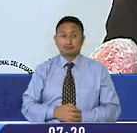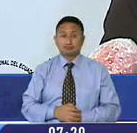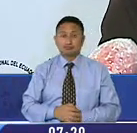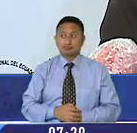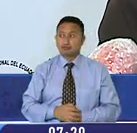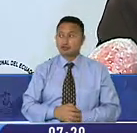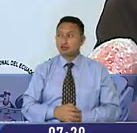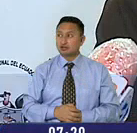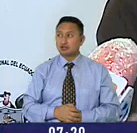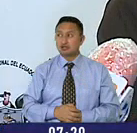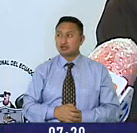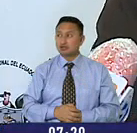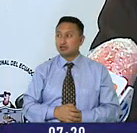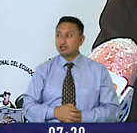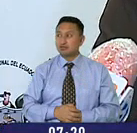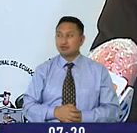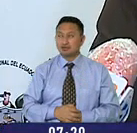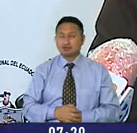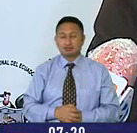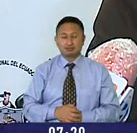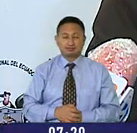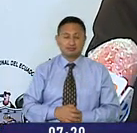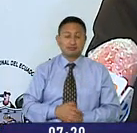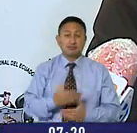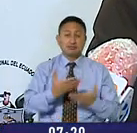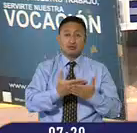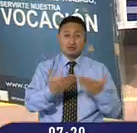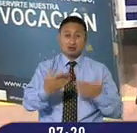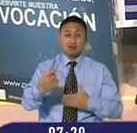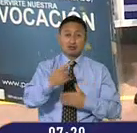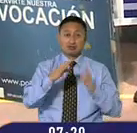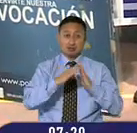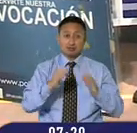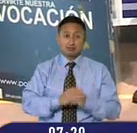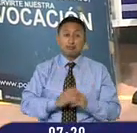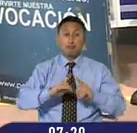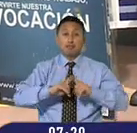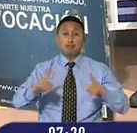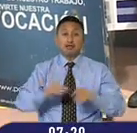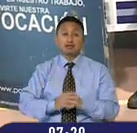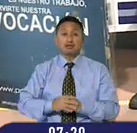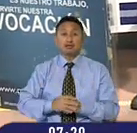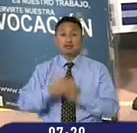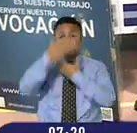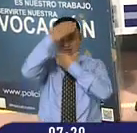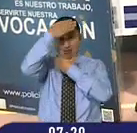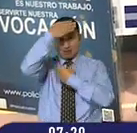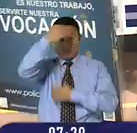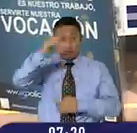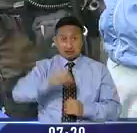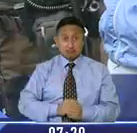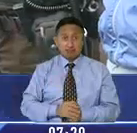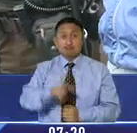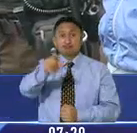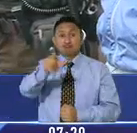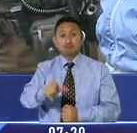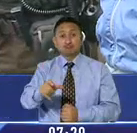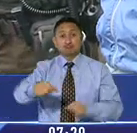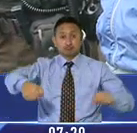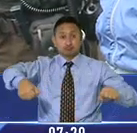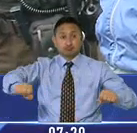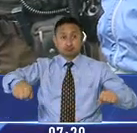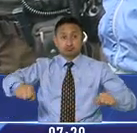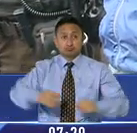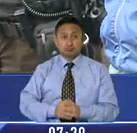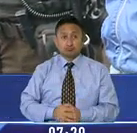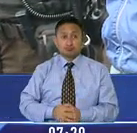estos objetos habían sido sustraídos de esta vivienda. Mientras en el sector de la Marín, la acción oportuna de agentes motorizados permitió